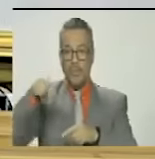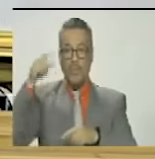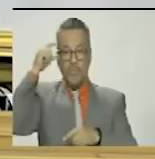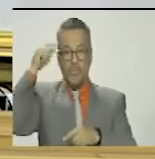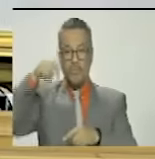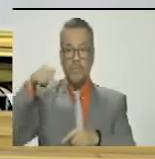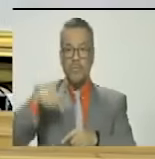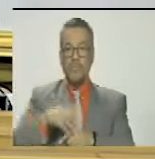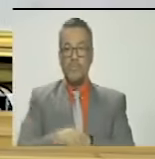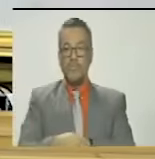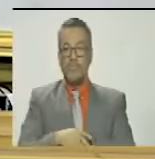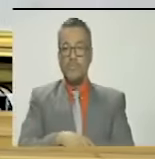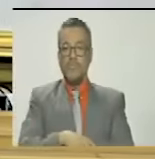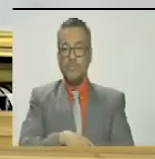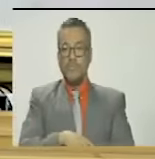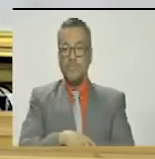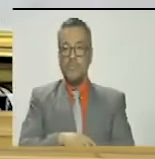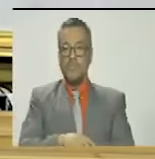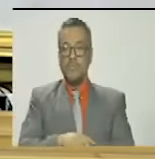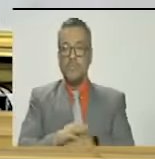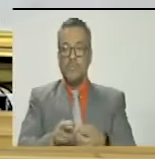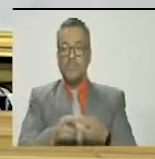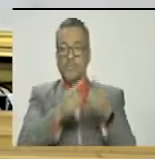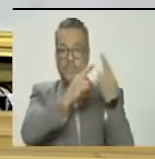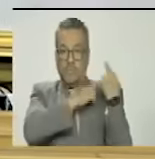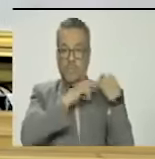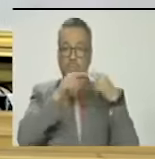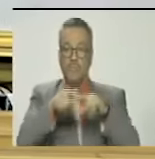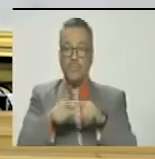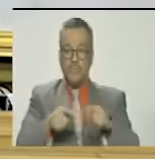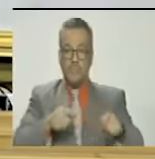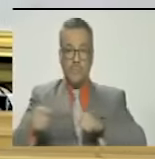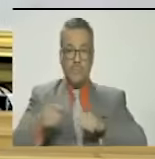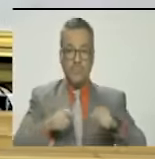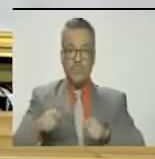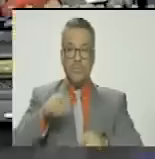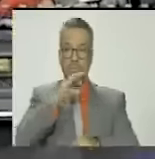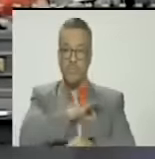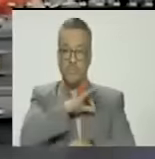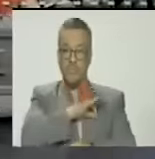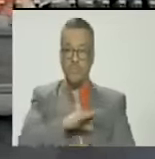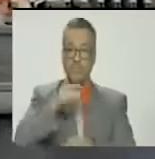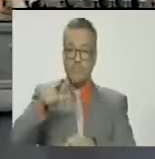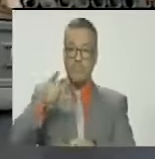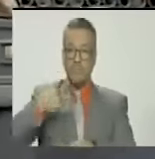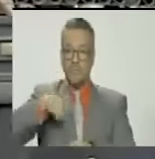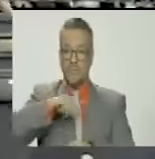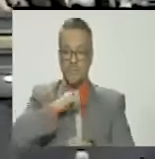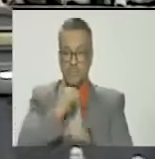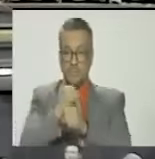aquí, a los representantes de los movimientos sociales a quienes nos debemos,